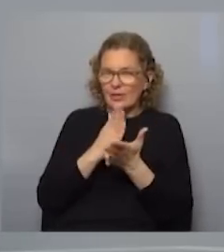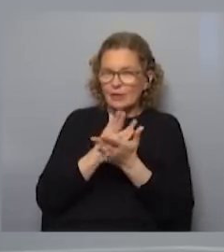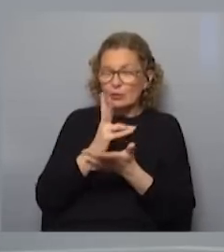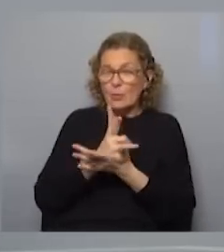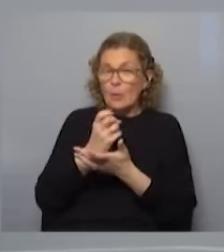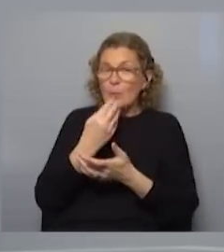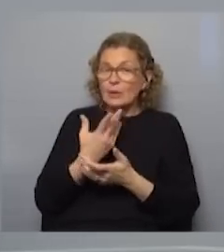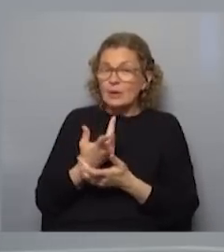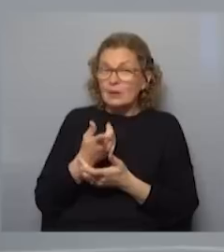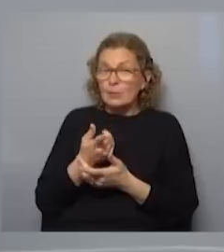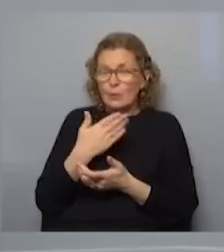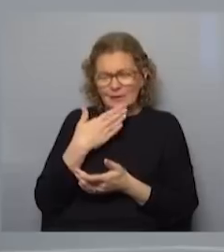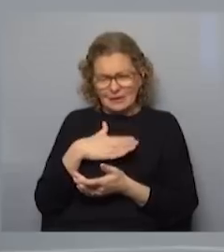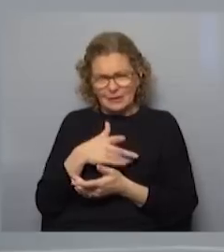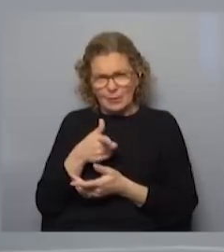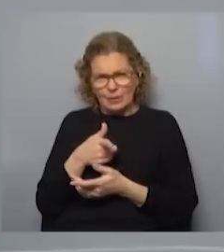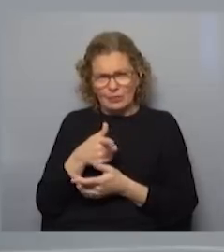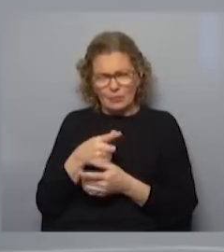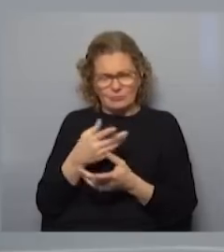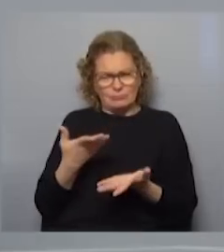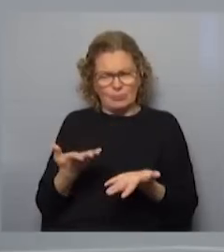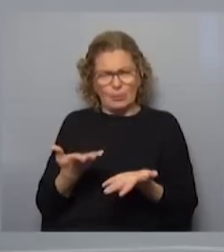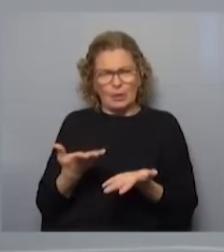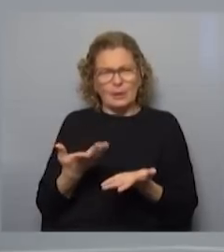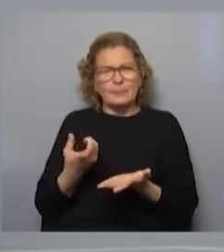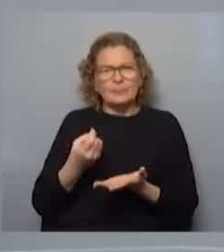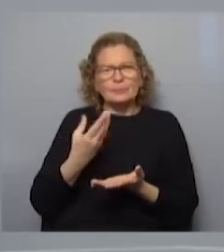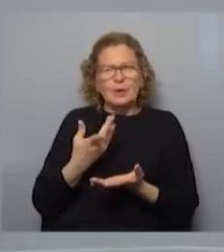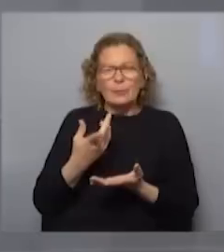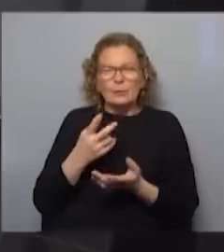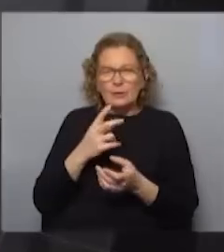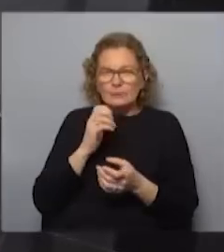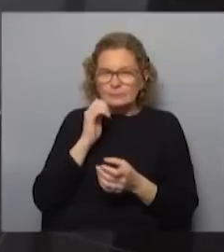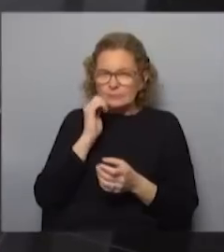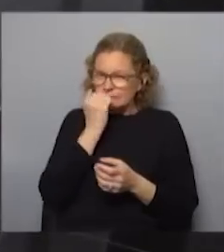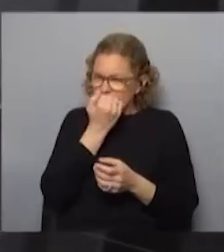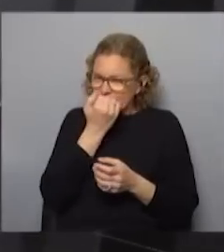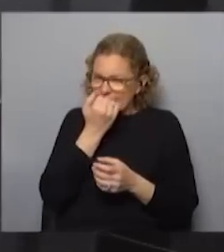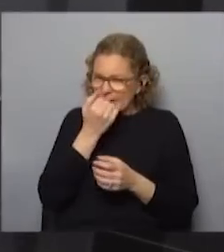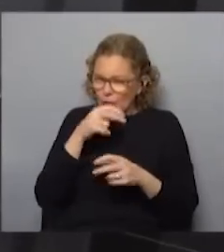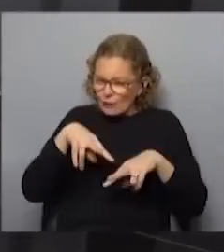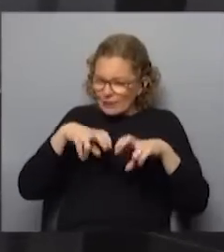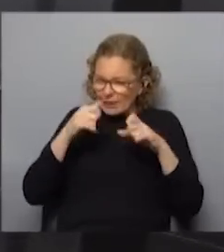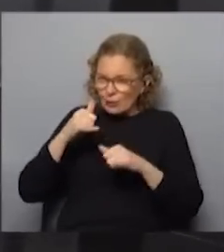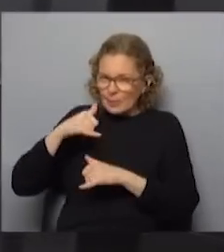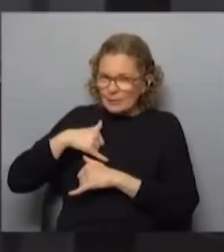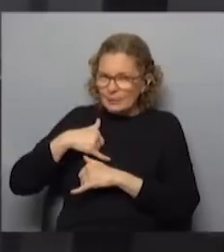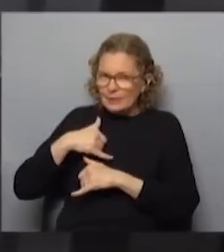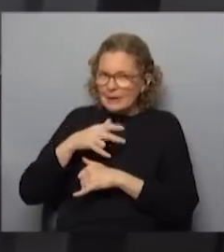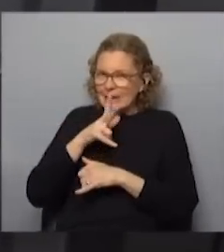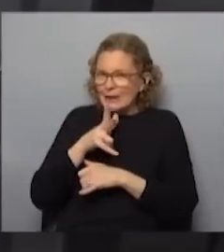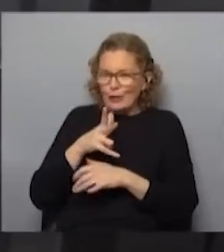Por qué nosotros entendimos que se daba eso bueno porque el espionaje militar es hijo de la impunidad